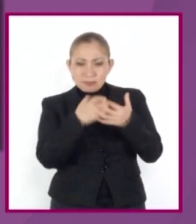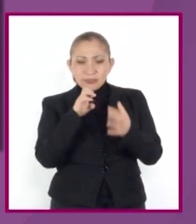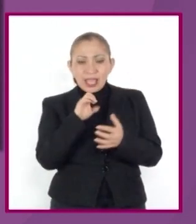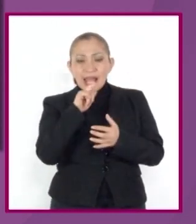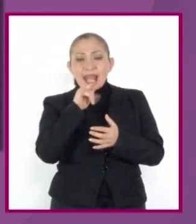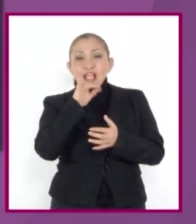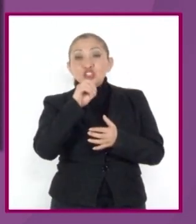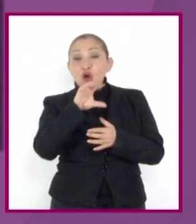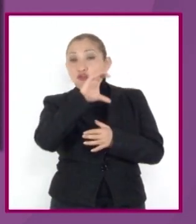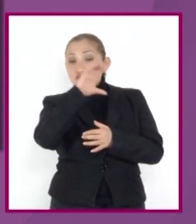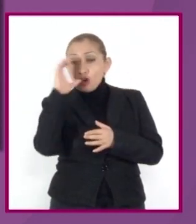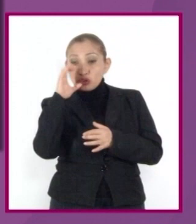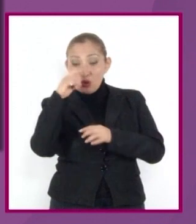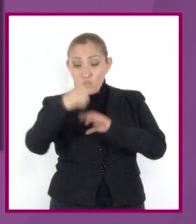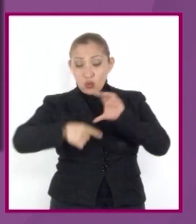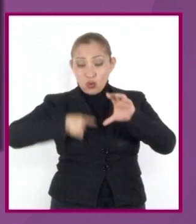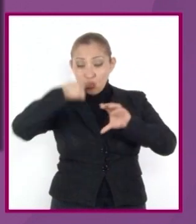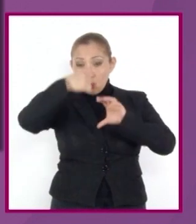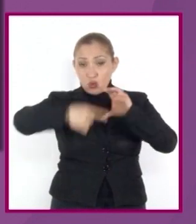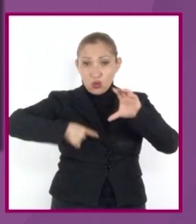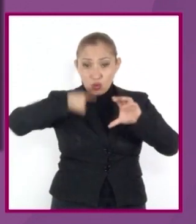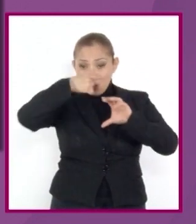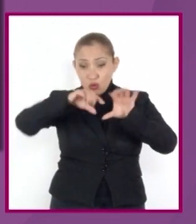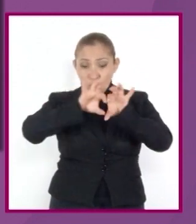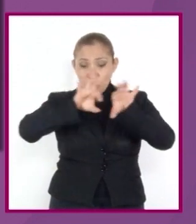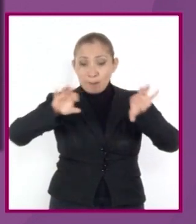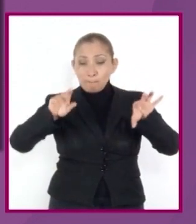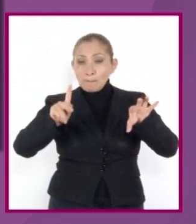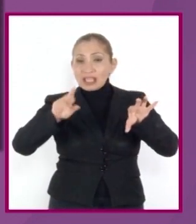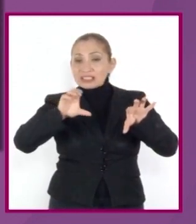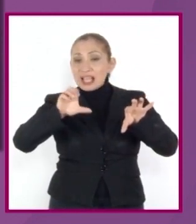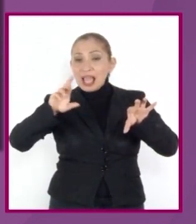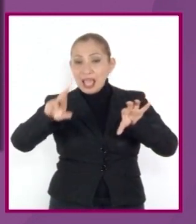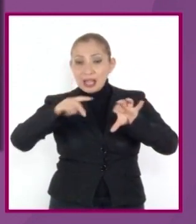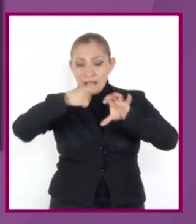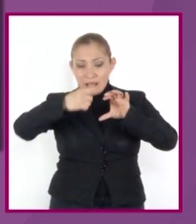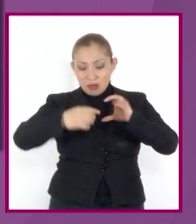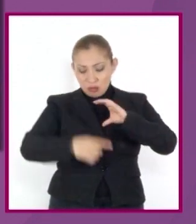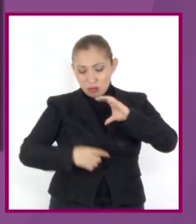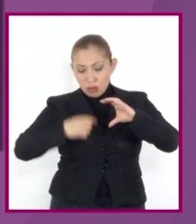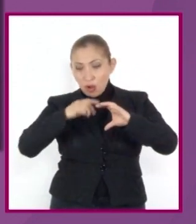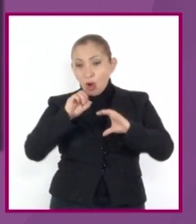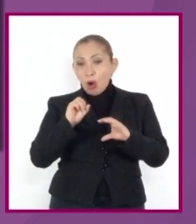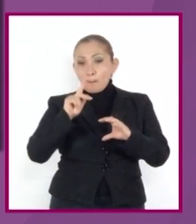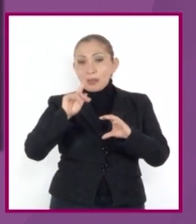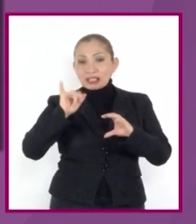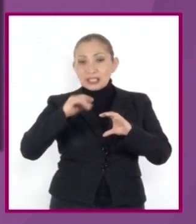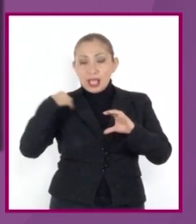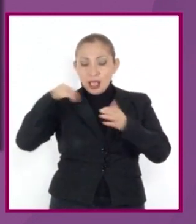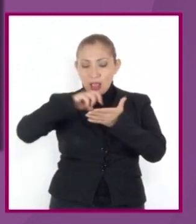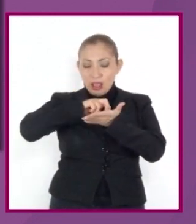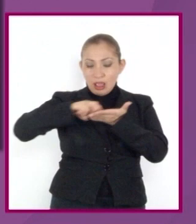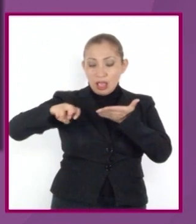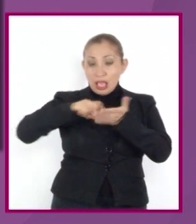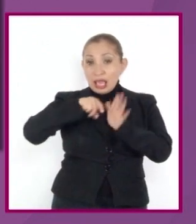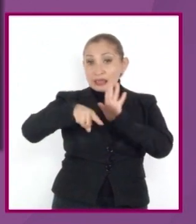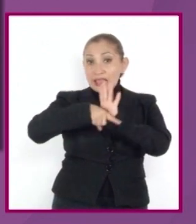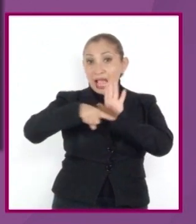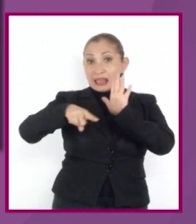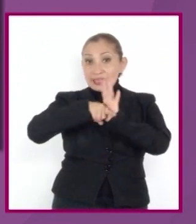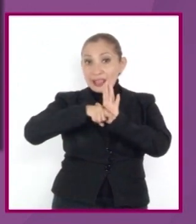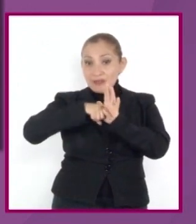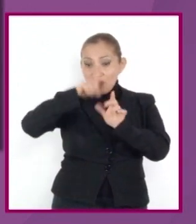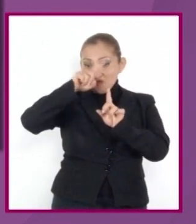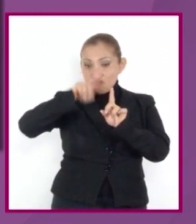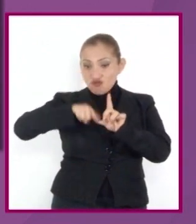electrofotográfico. El rodillo de carga principal o PCR gira junto al tambor OPC y le aplica una carga negativa a la superficie